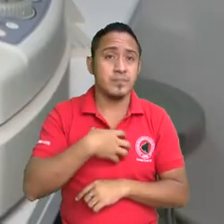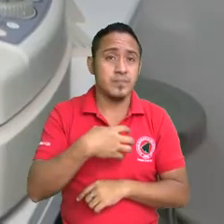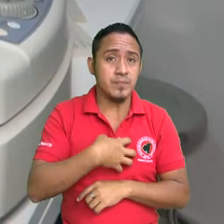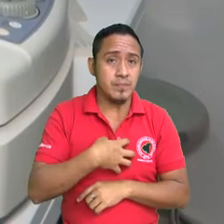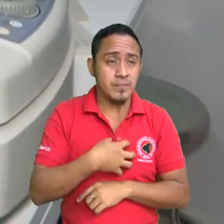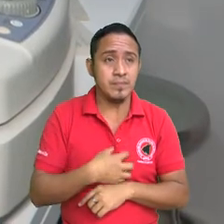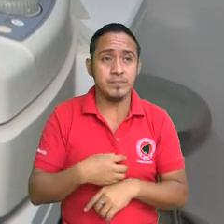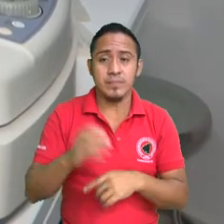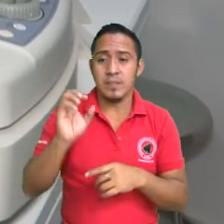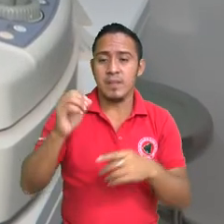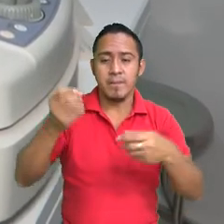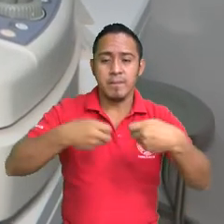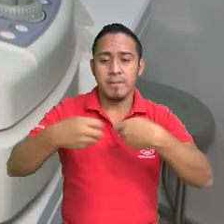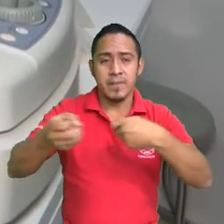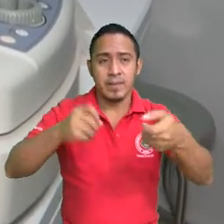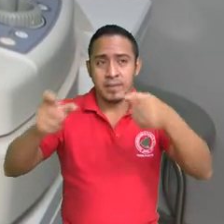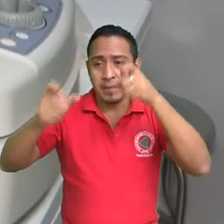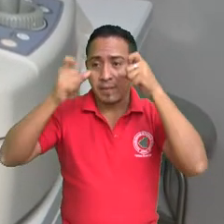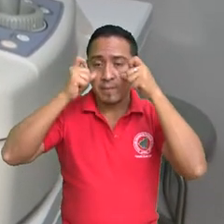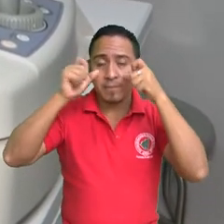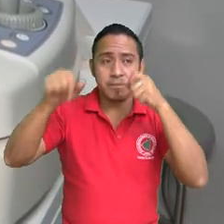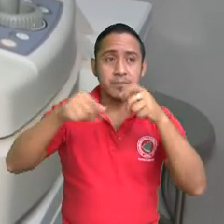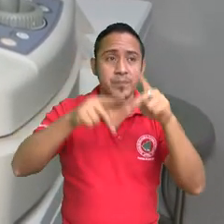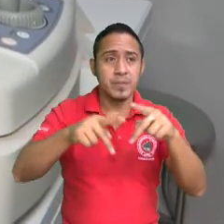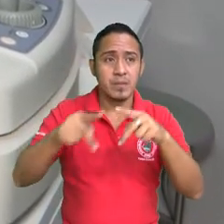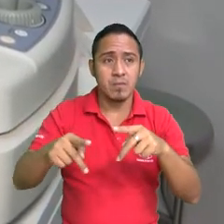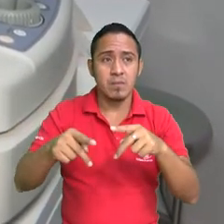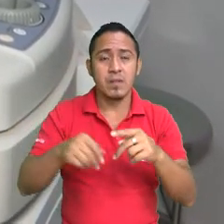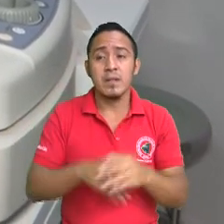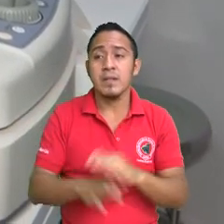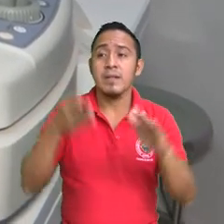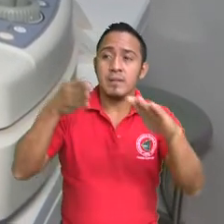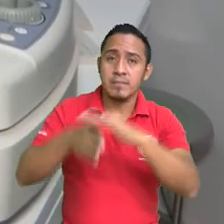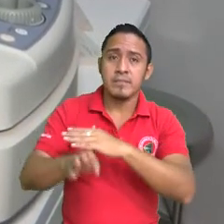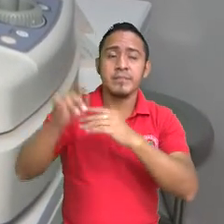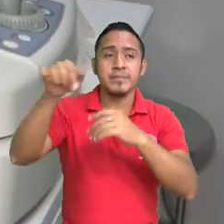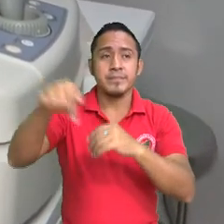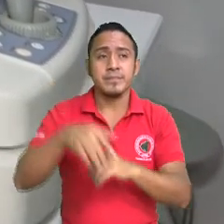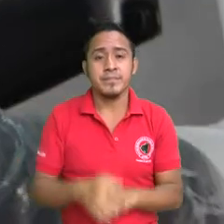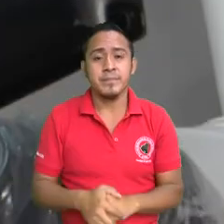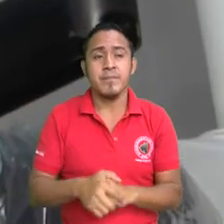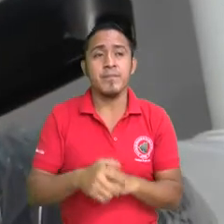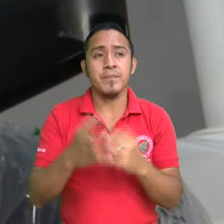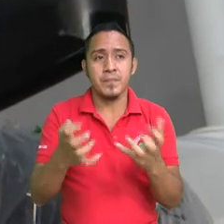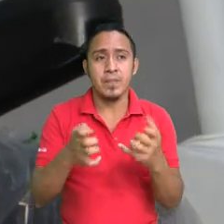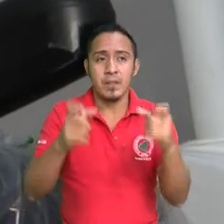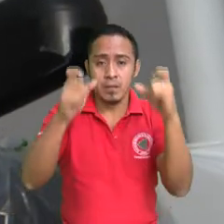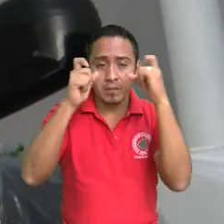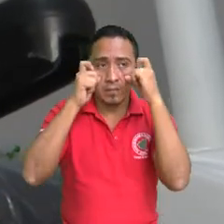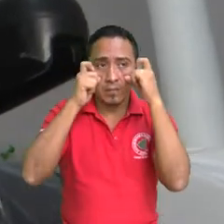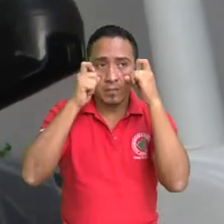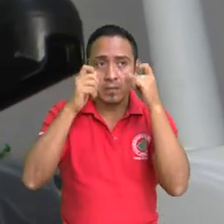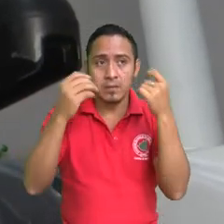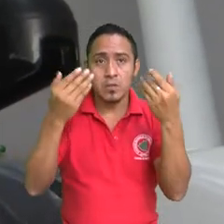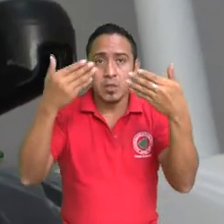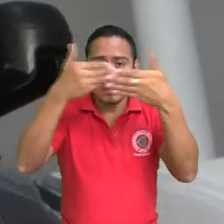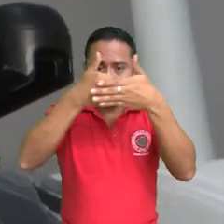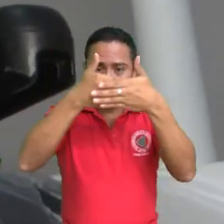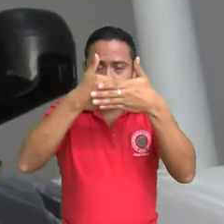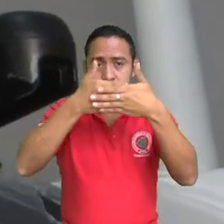hacen muchas veces son... La población muchas veces recurre porque quiere conseguir lentes nada más de